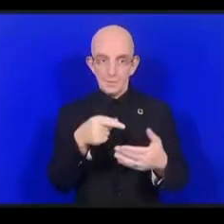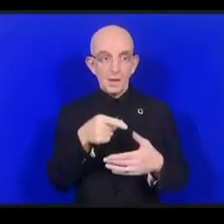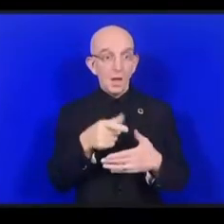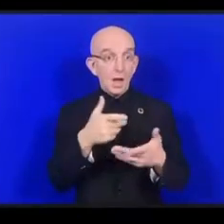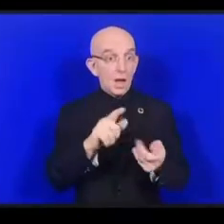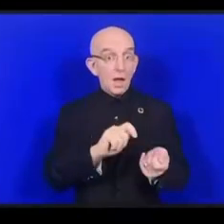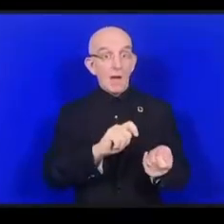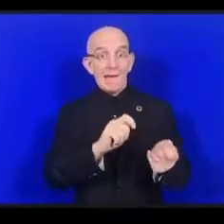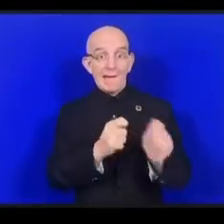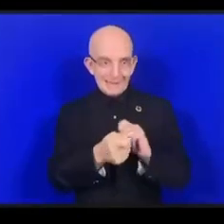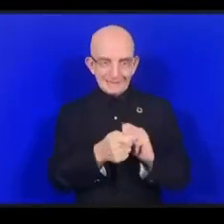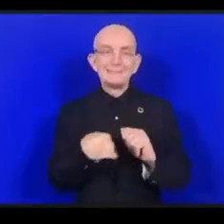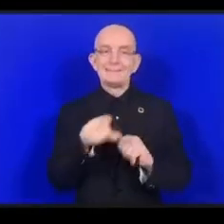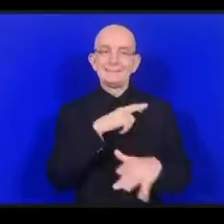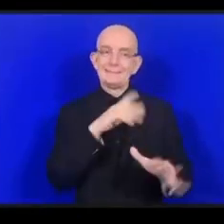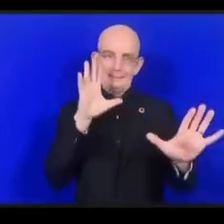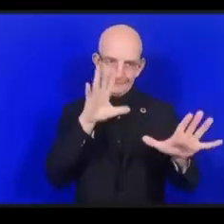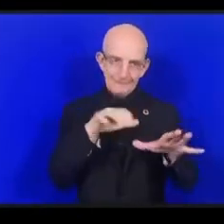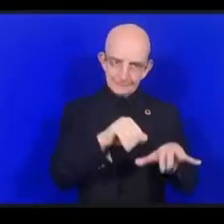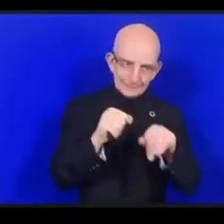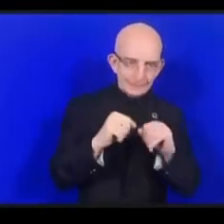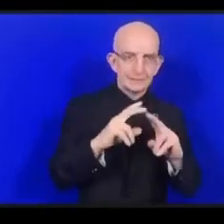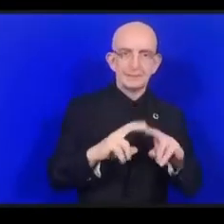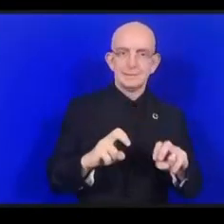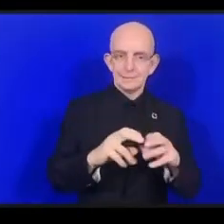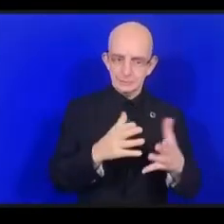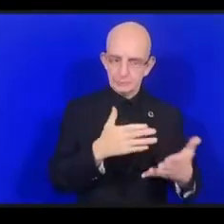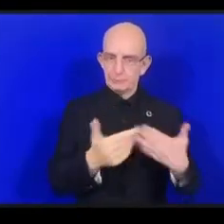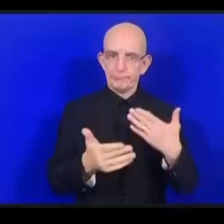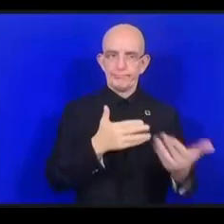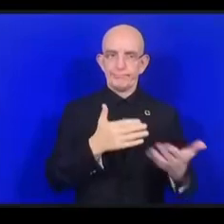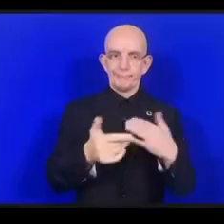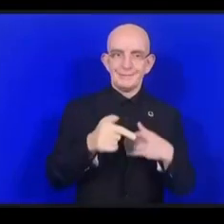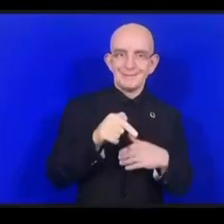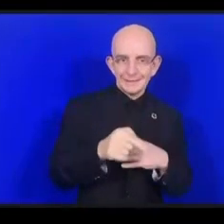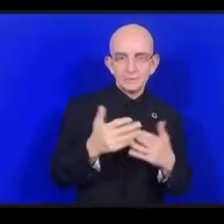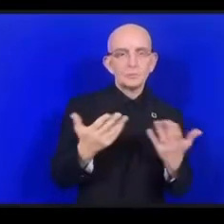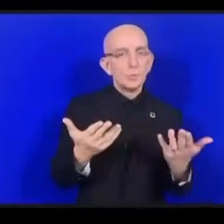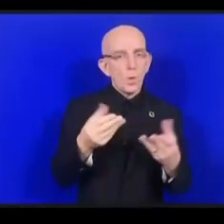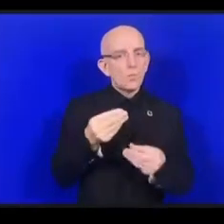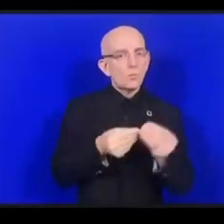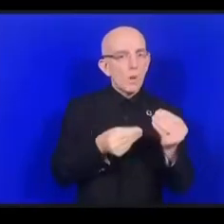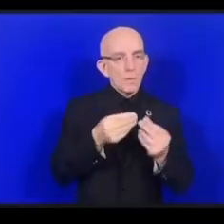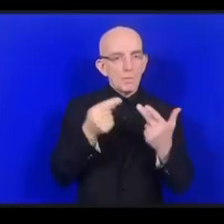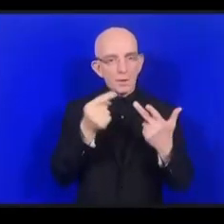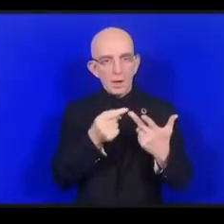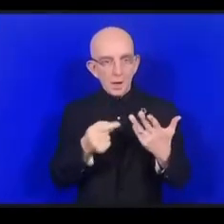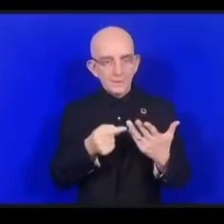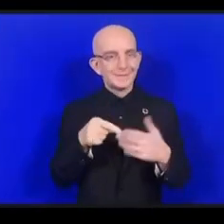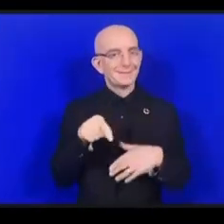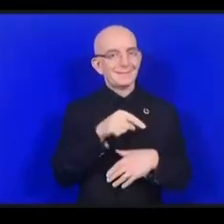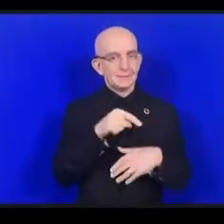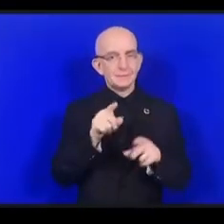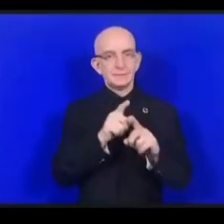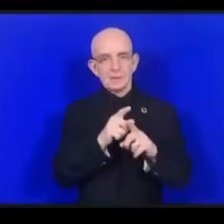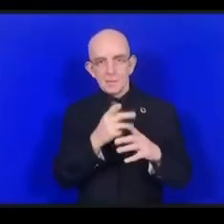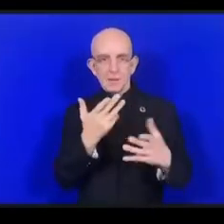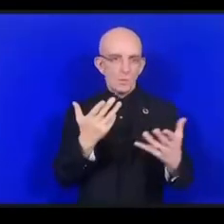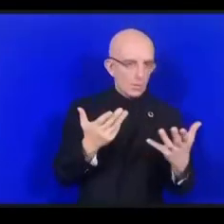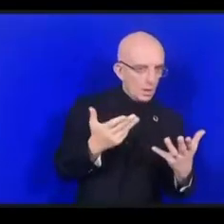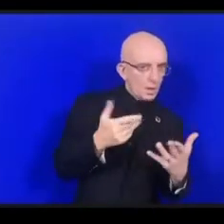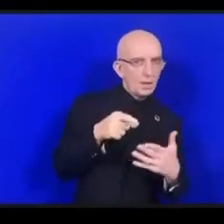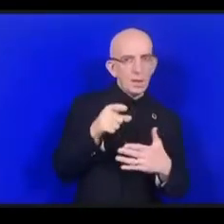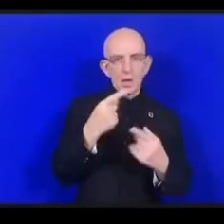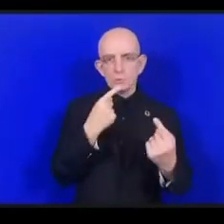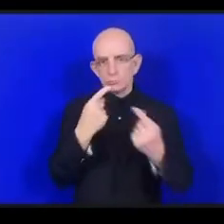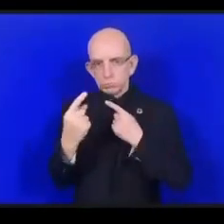y esas Esa es la cosa que a la que se dedica la coalición dinámica tratar de analizar esto